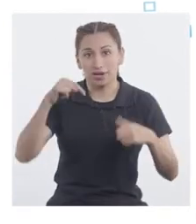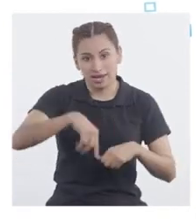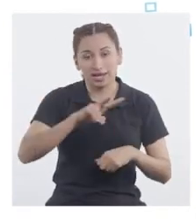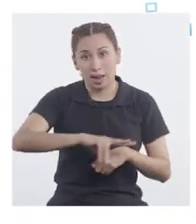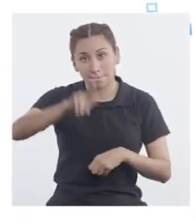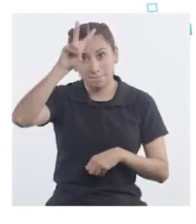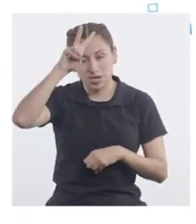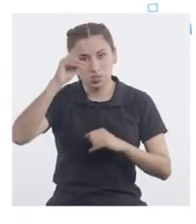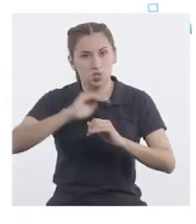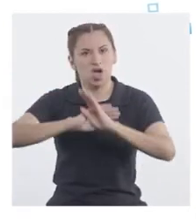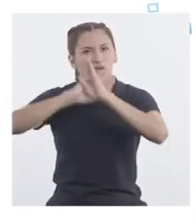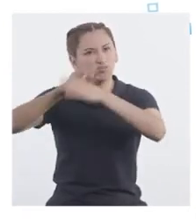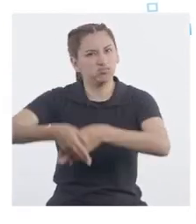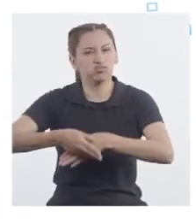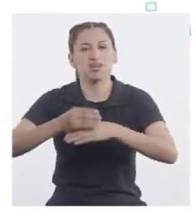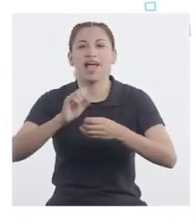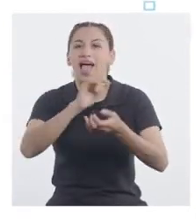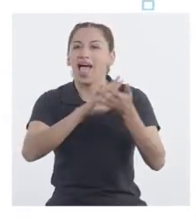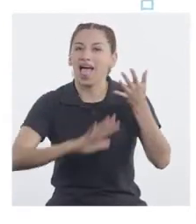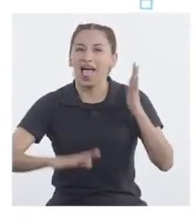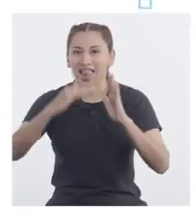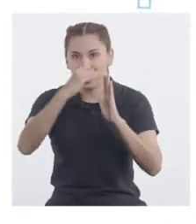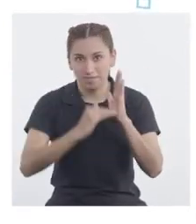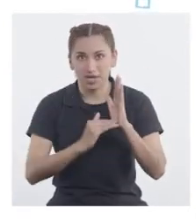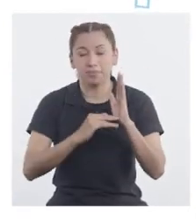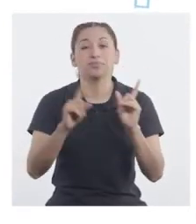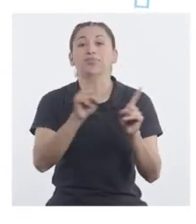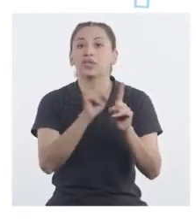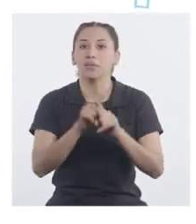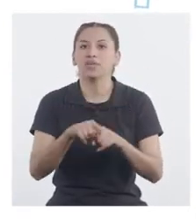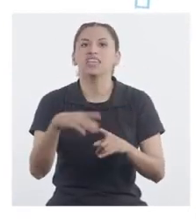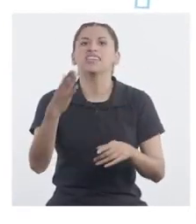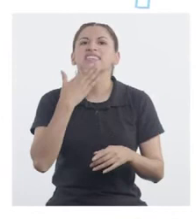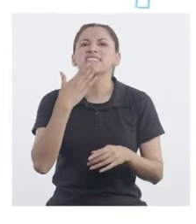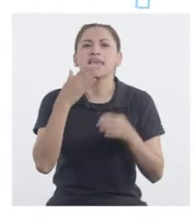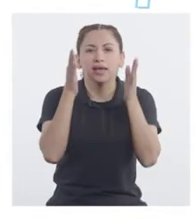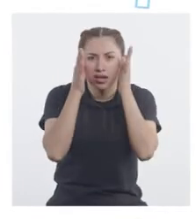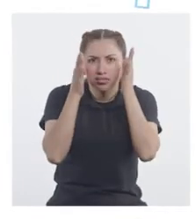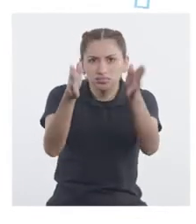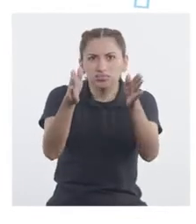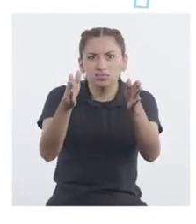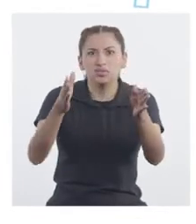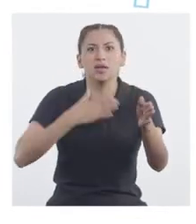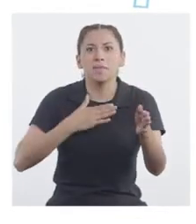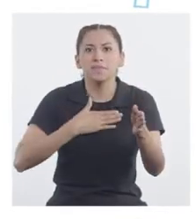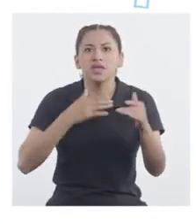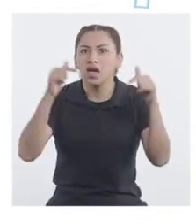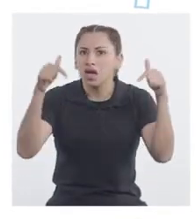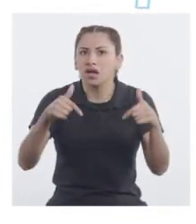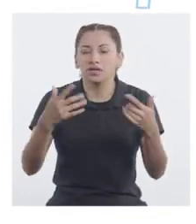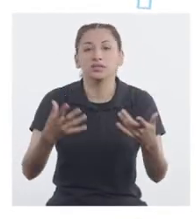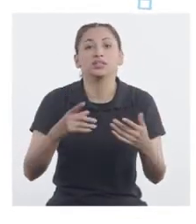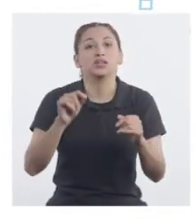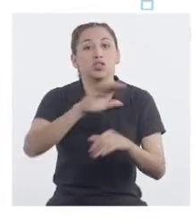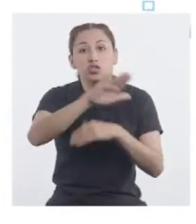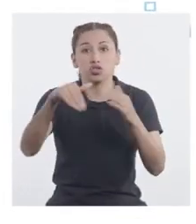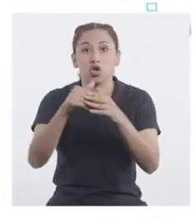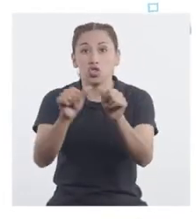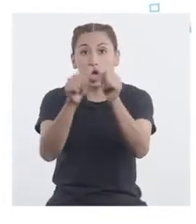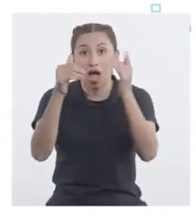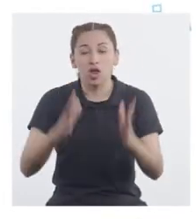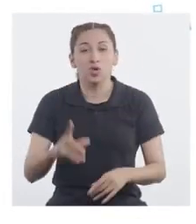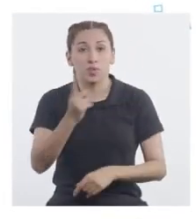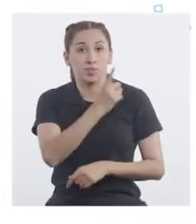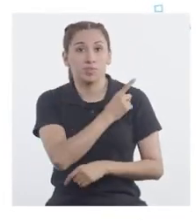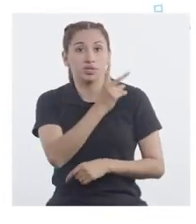Perú. Otra cosa a tener en cuenta es el público objetivo. ¿Quiénes serán las y los oyentes de mi podcast? Las y los